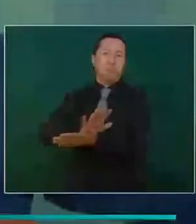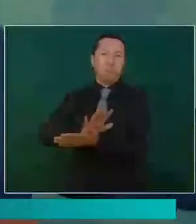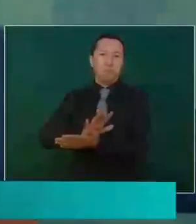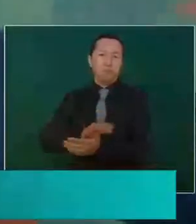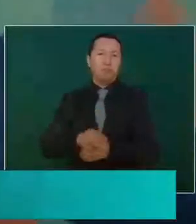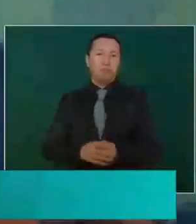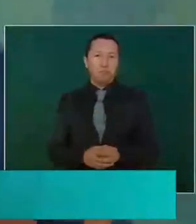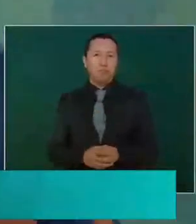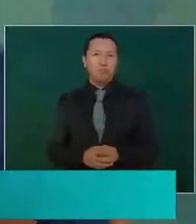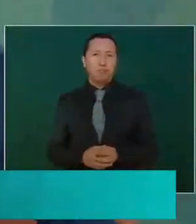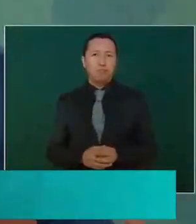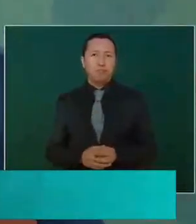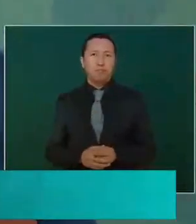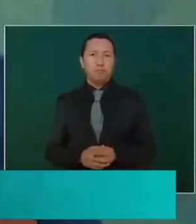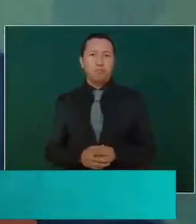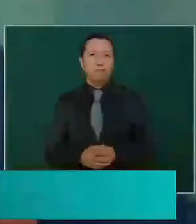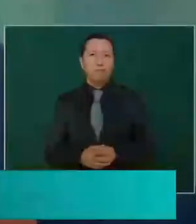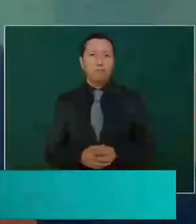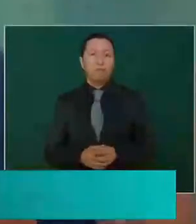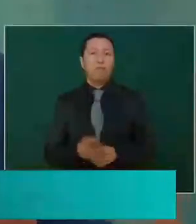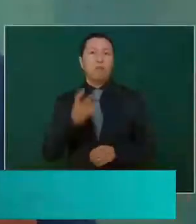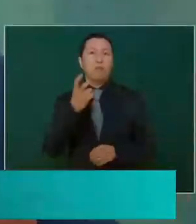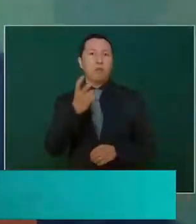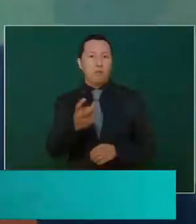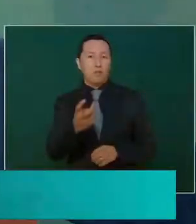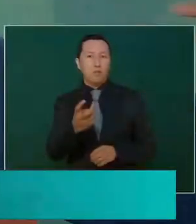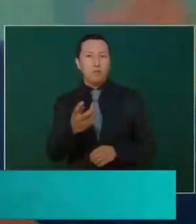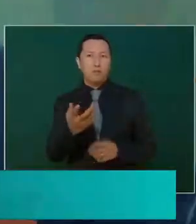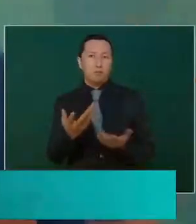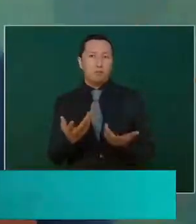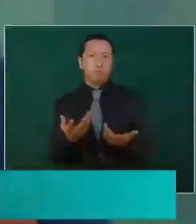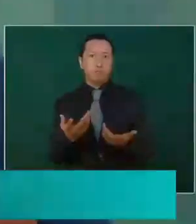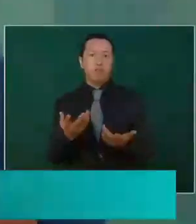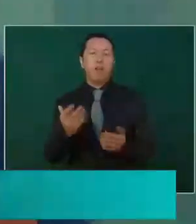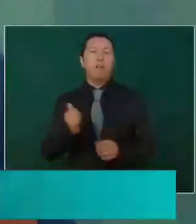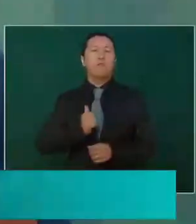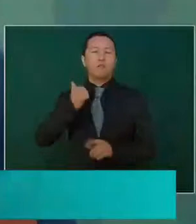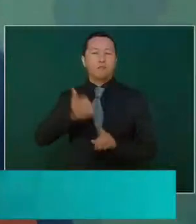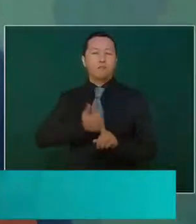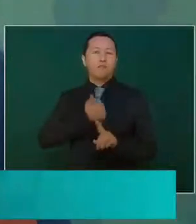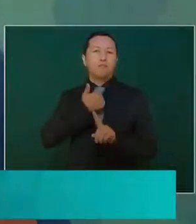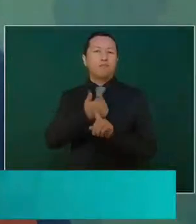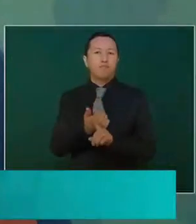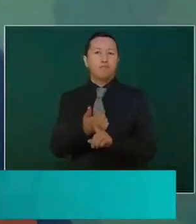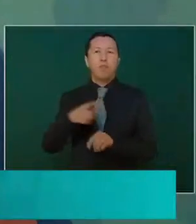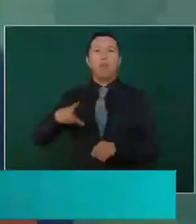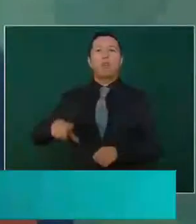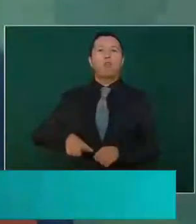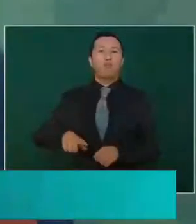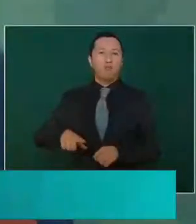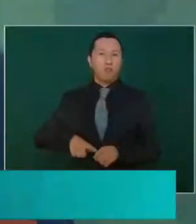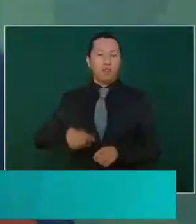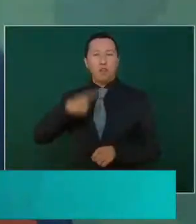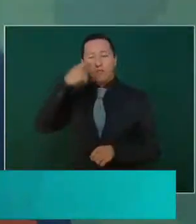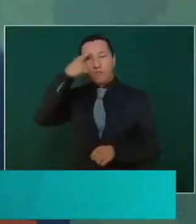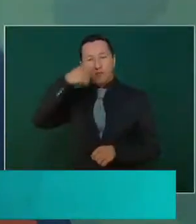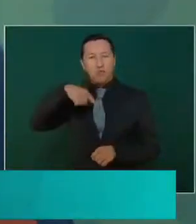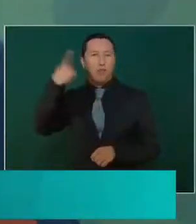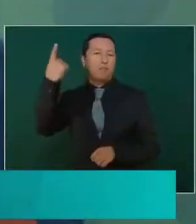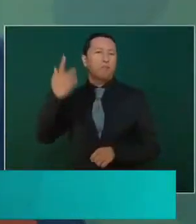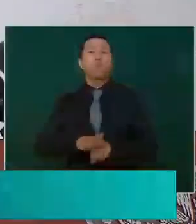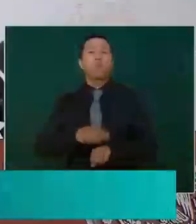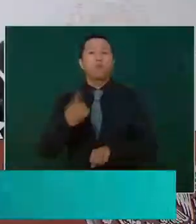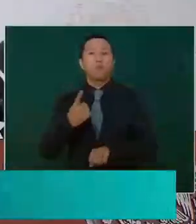Entonces, utilizan a los gobiernos como instrumentos para facilitar el saqueo, el